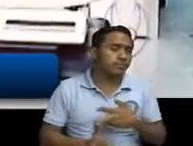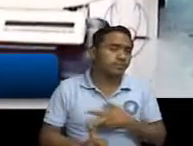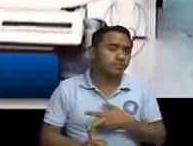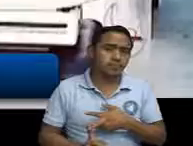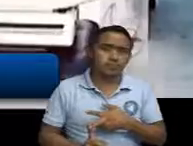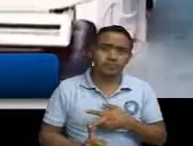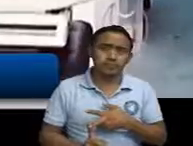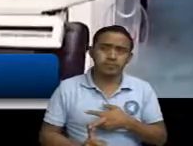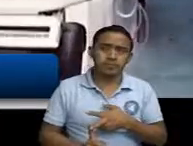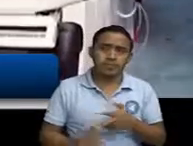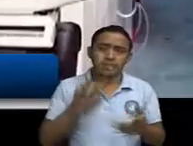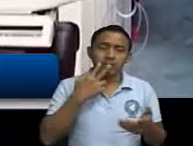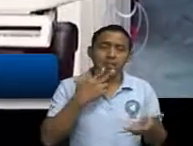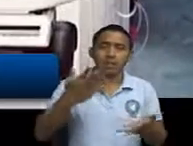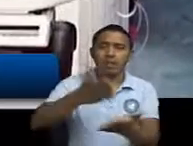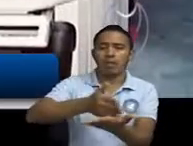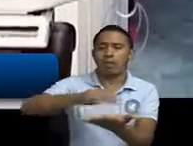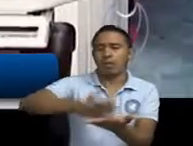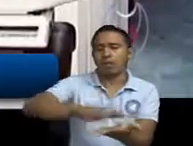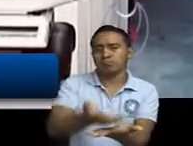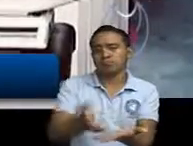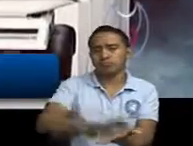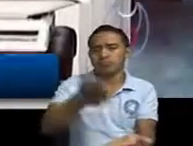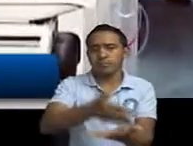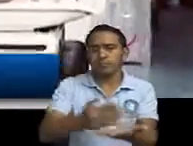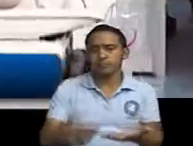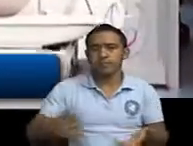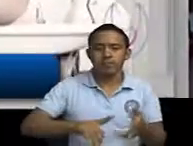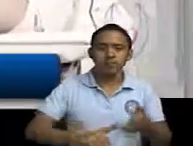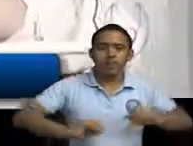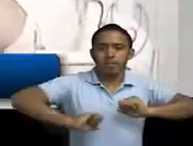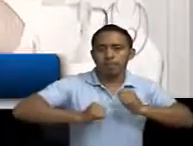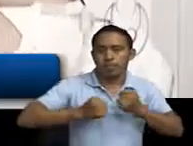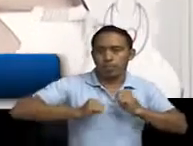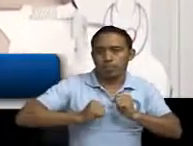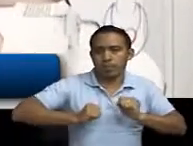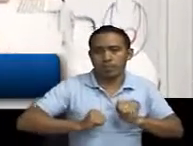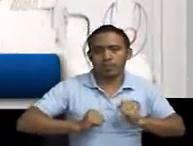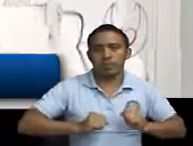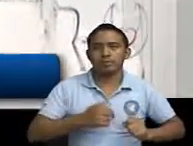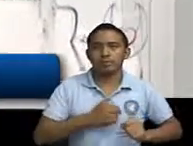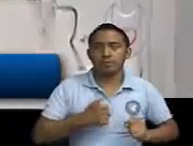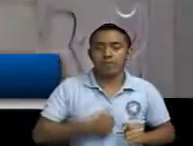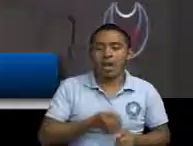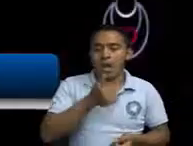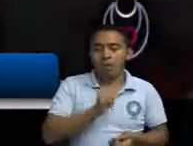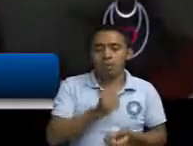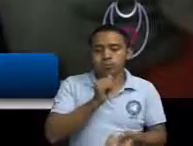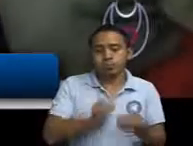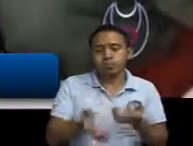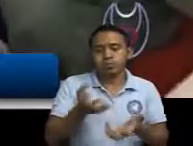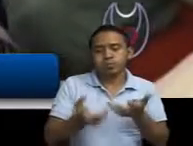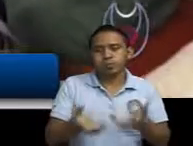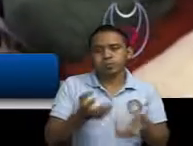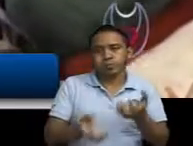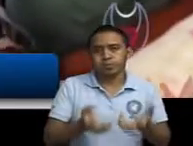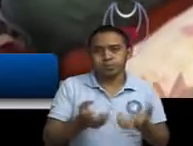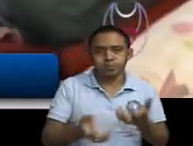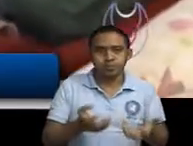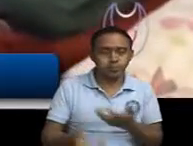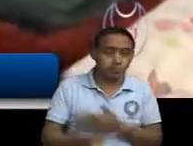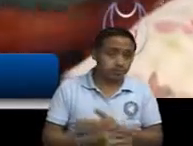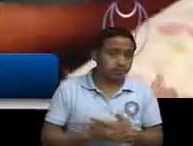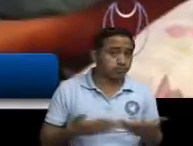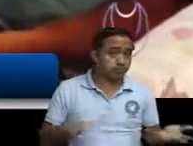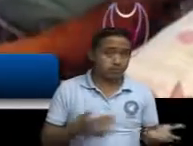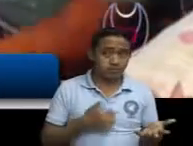puede decir, pues no lo voy a pasar por el aceite. El pollito lo voy a hacer al vapor, lo voy a hacer cocido, no necesariamente